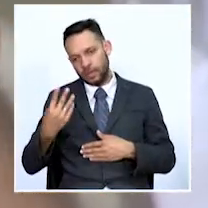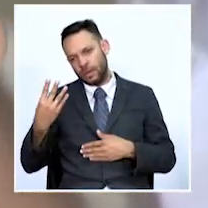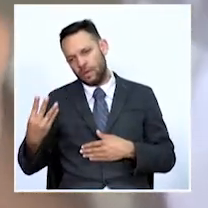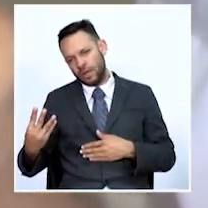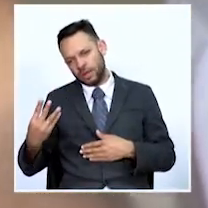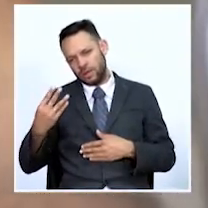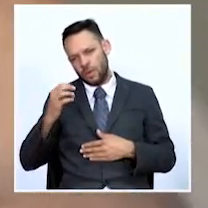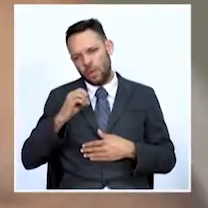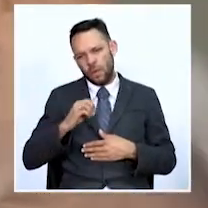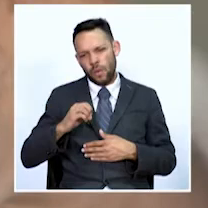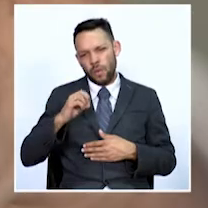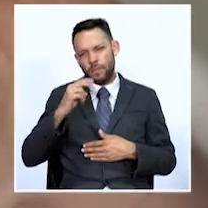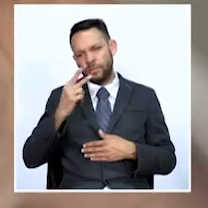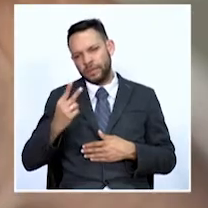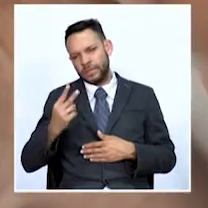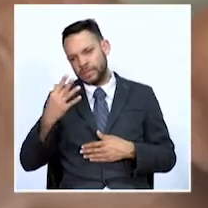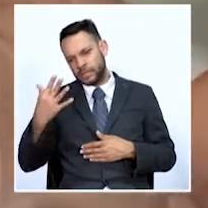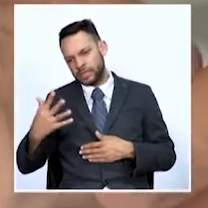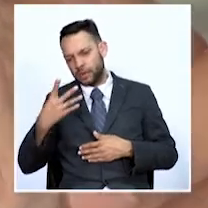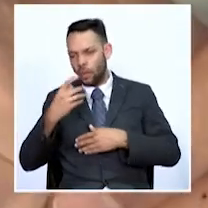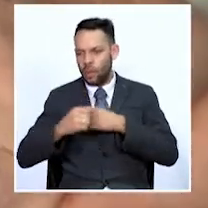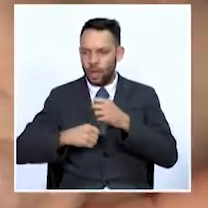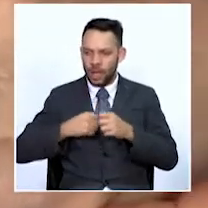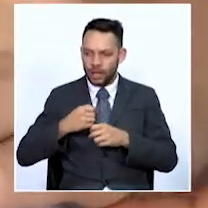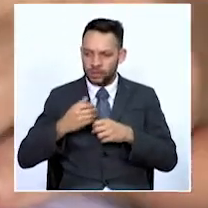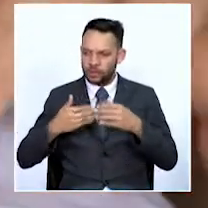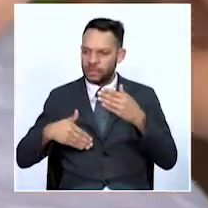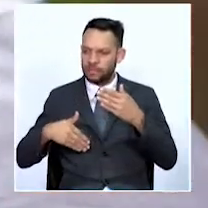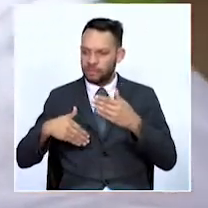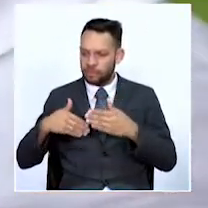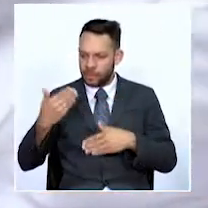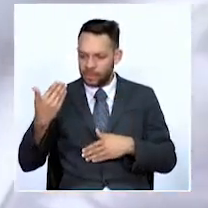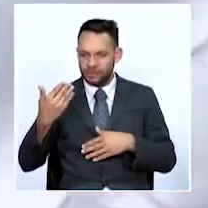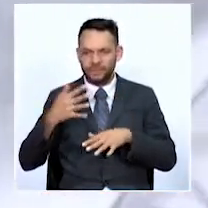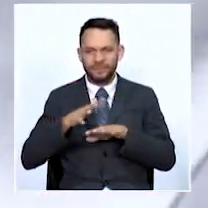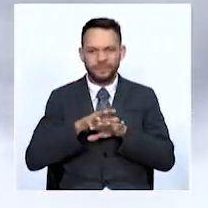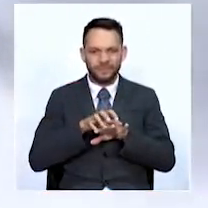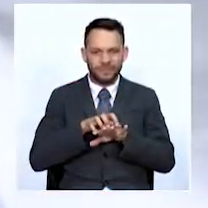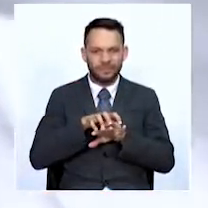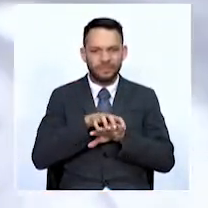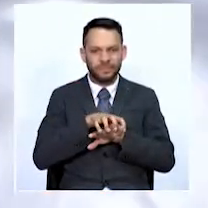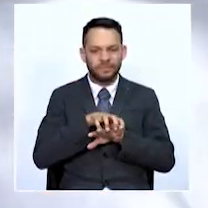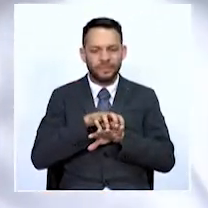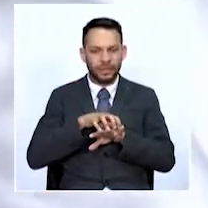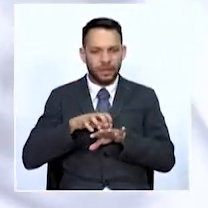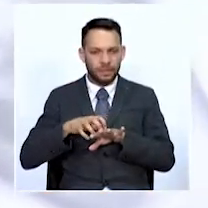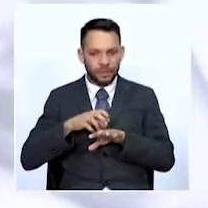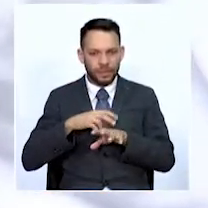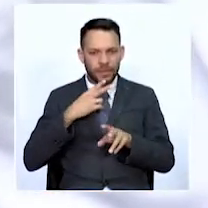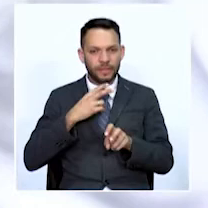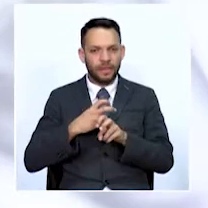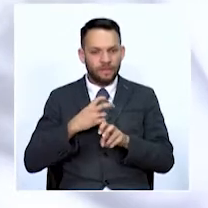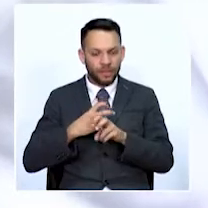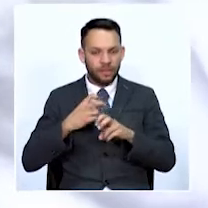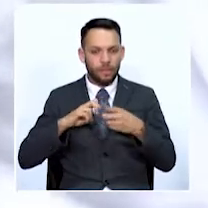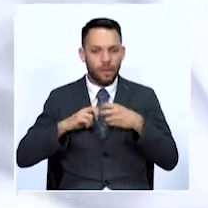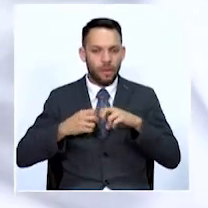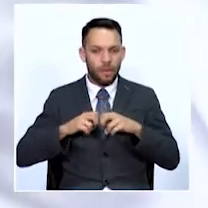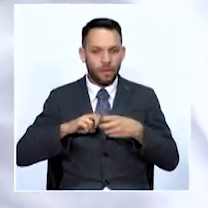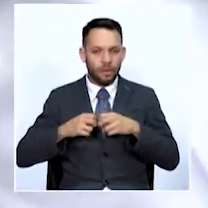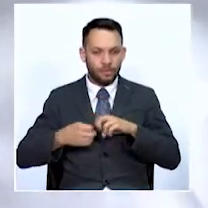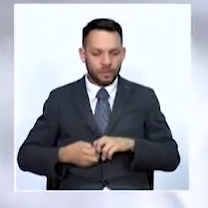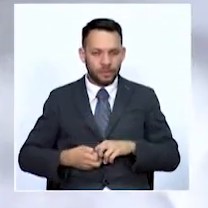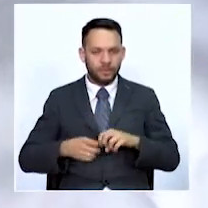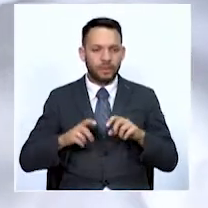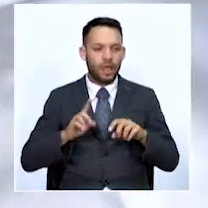años. ¿Y supieron alguna causa? ¿Usted sufría mucho de amigdalitis o estreñimiento? ¿O